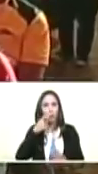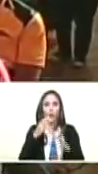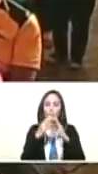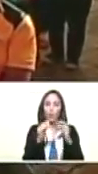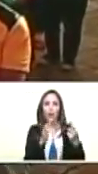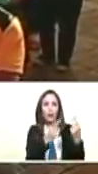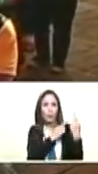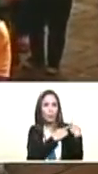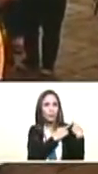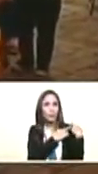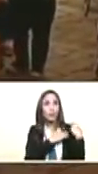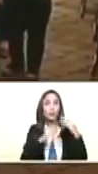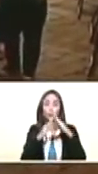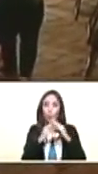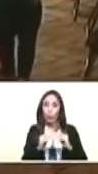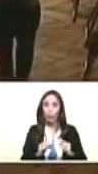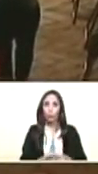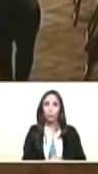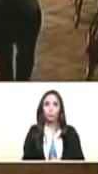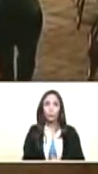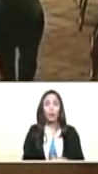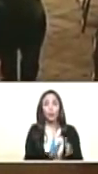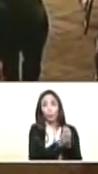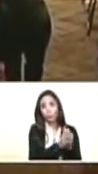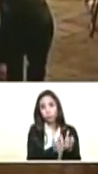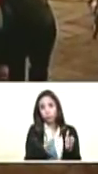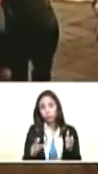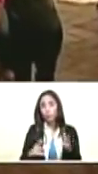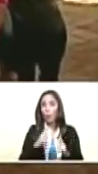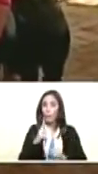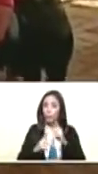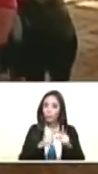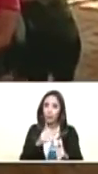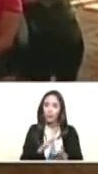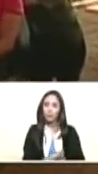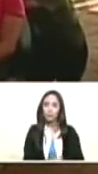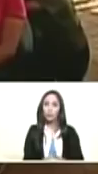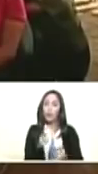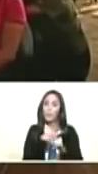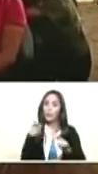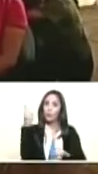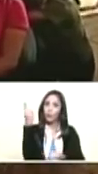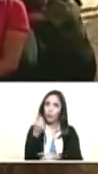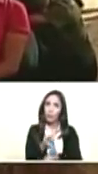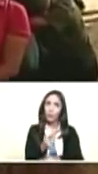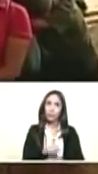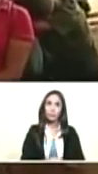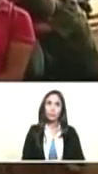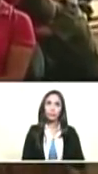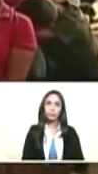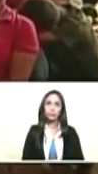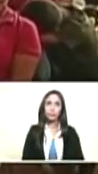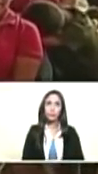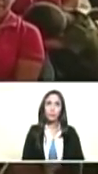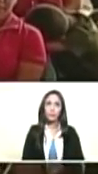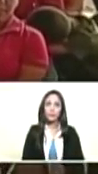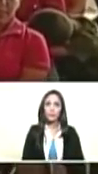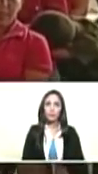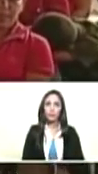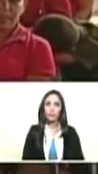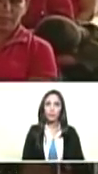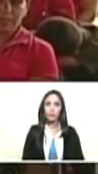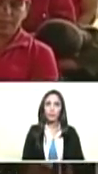el poder, compadre. Para eso tenemos la Asamblea Nacional Constituyente. Para eso tenemos. Y